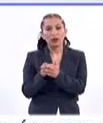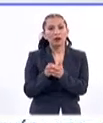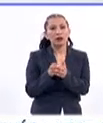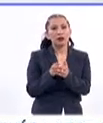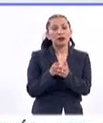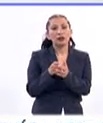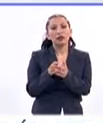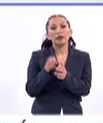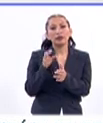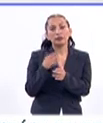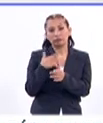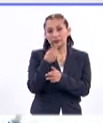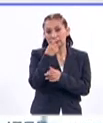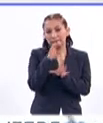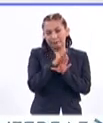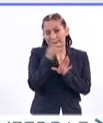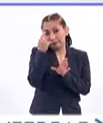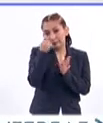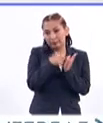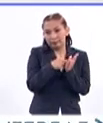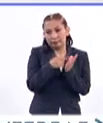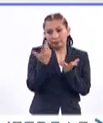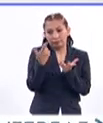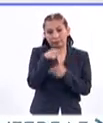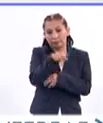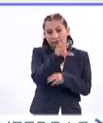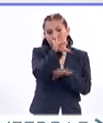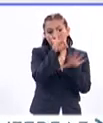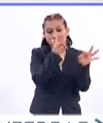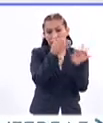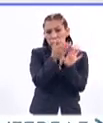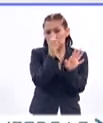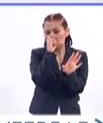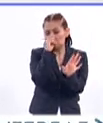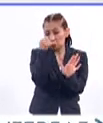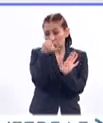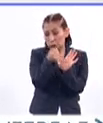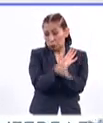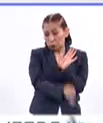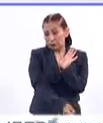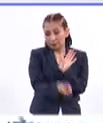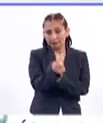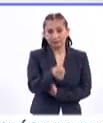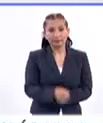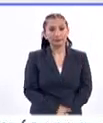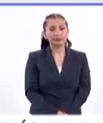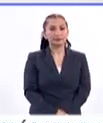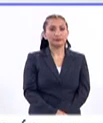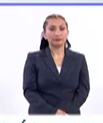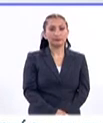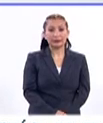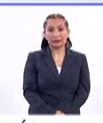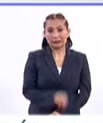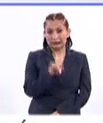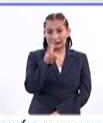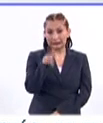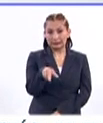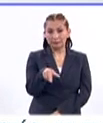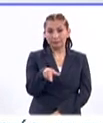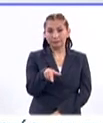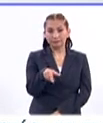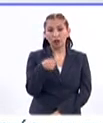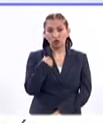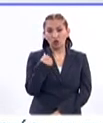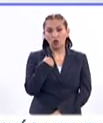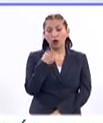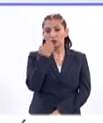Y sobre todo lo digo porque pues, supongo que debe ser una selección muy minuciosa al respecto. Sí, claro que sí. Bueno, en